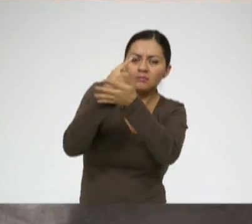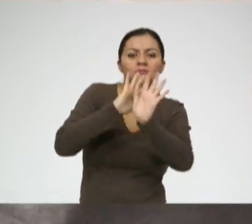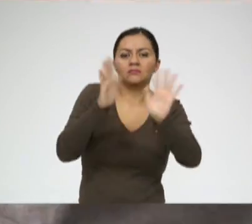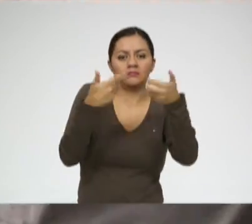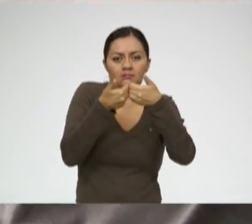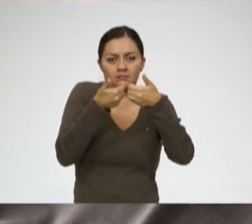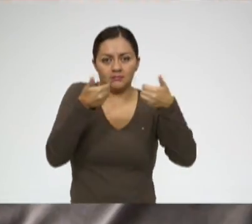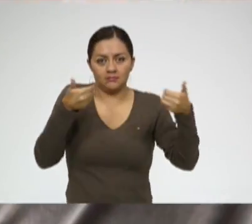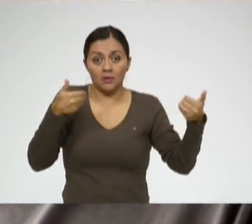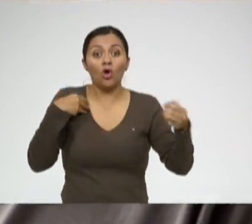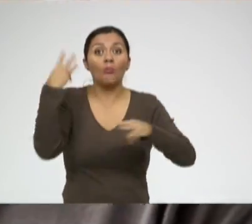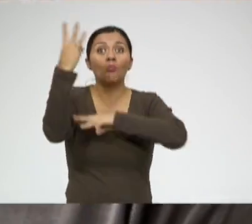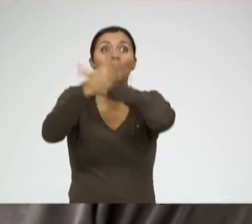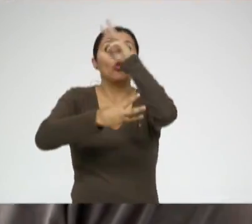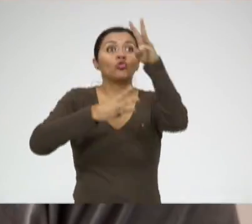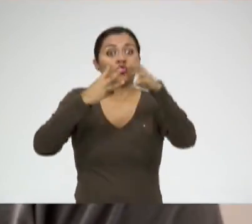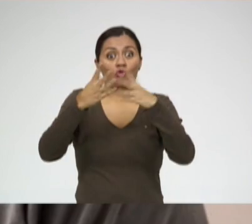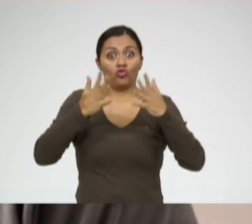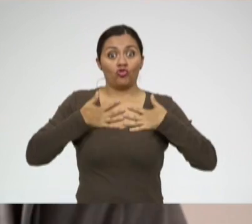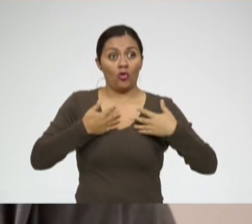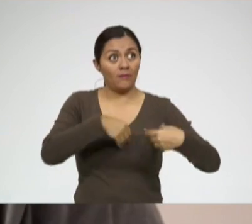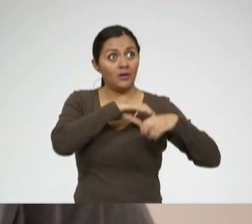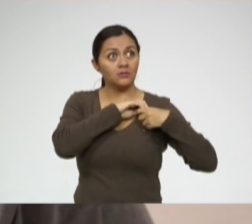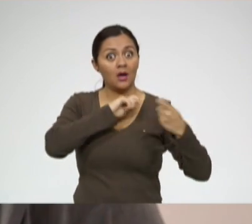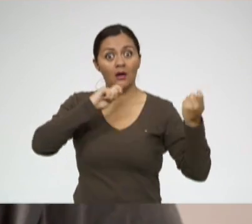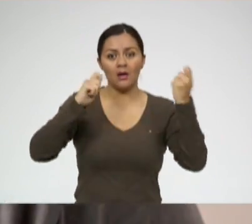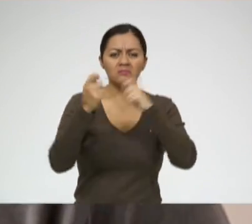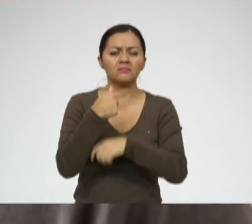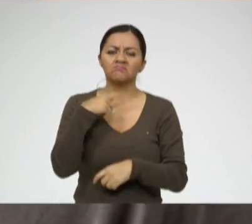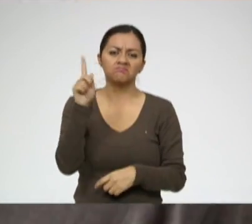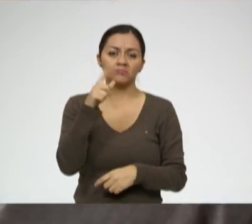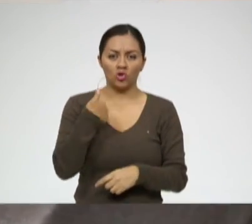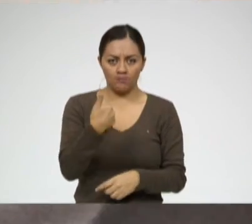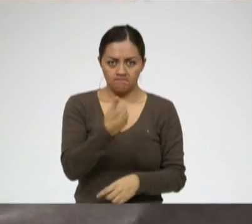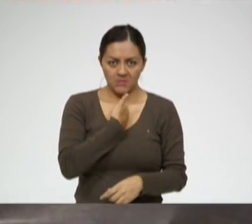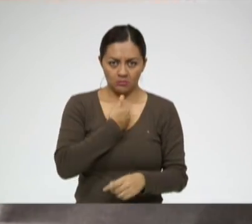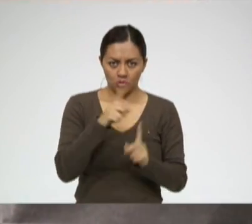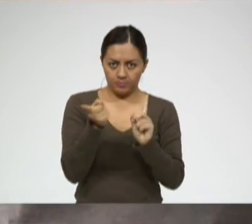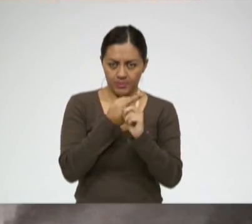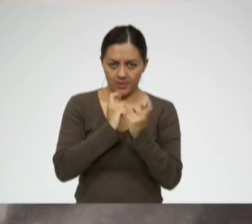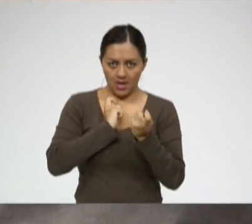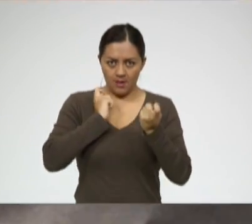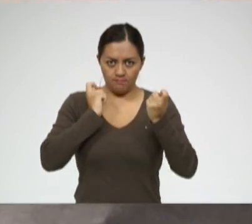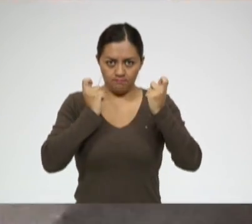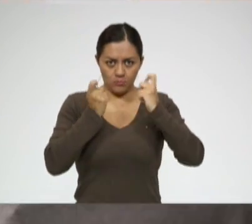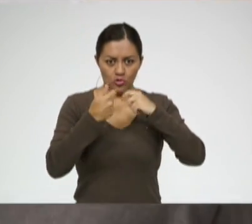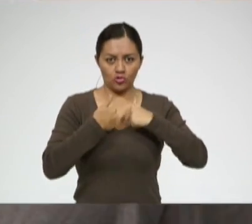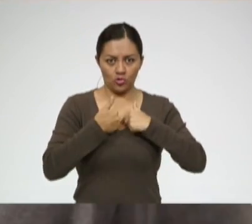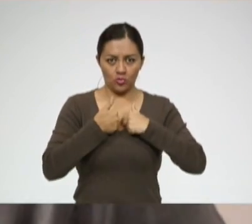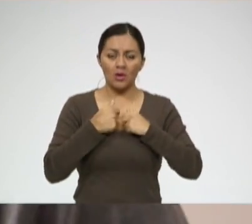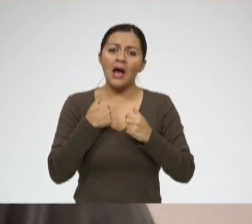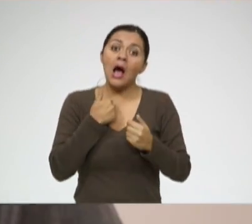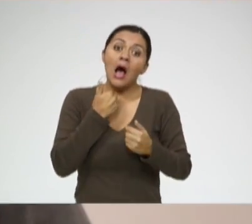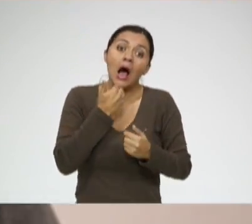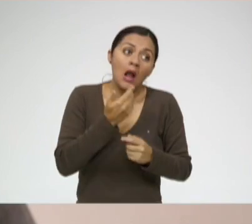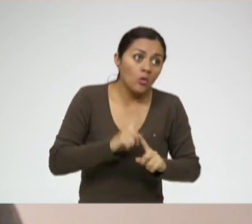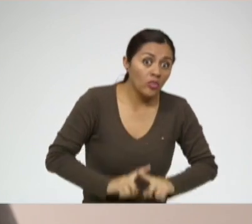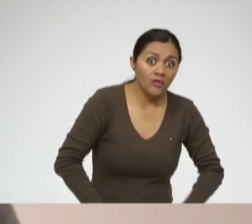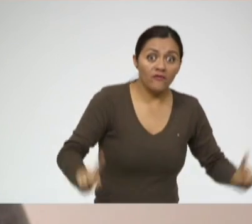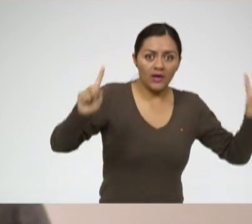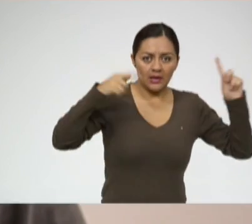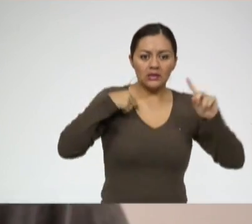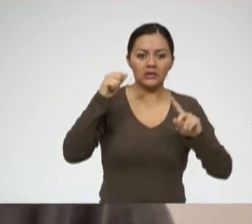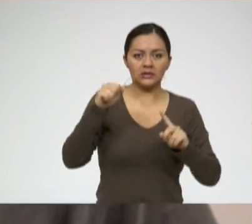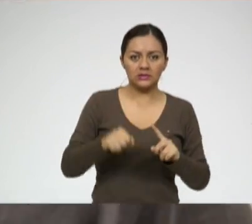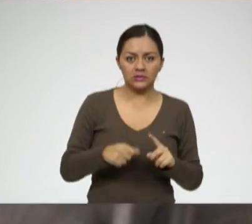cambiar el mundo. Primero tengo que cambiar yo. Pero sí puedo hacer la diferencia, ¿no? Porque las